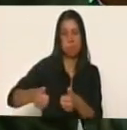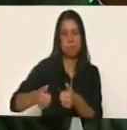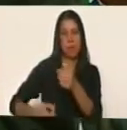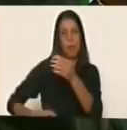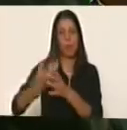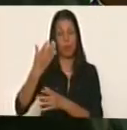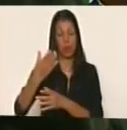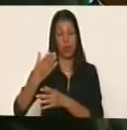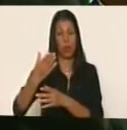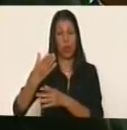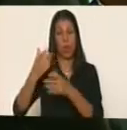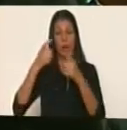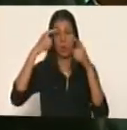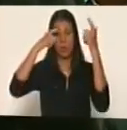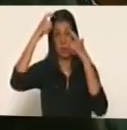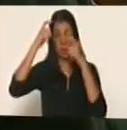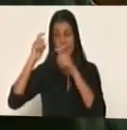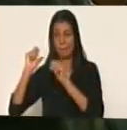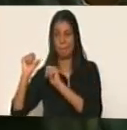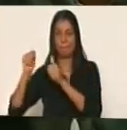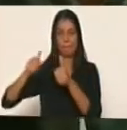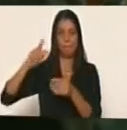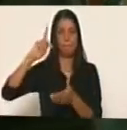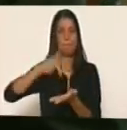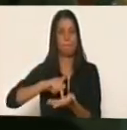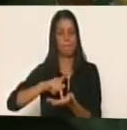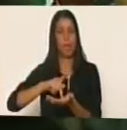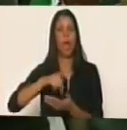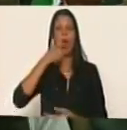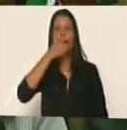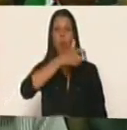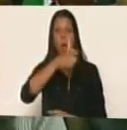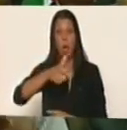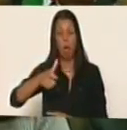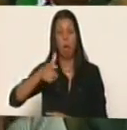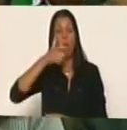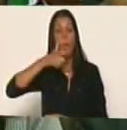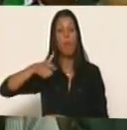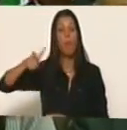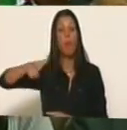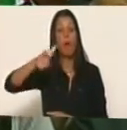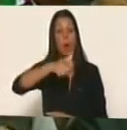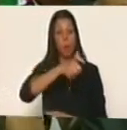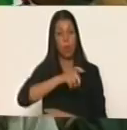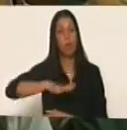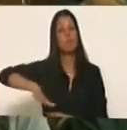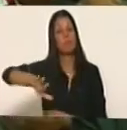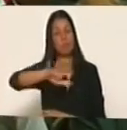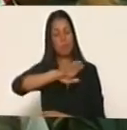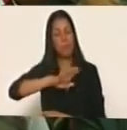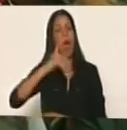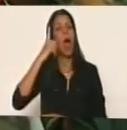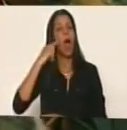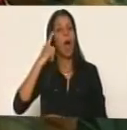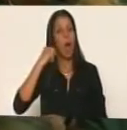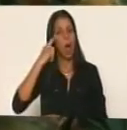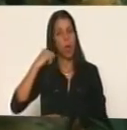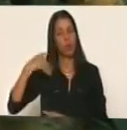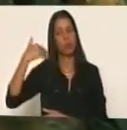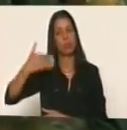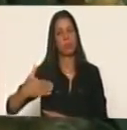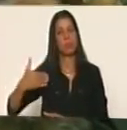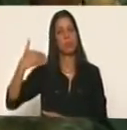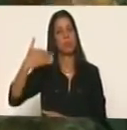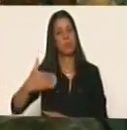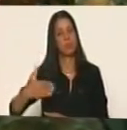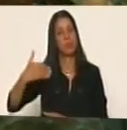al gobierno específicamente, los venezolanos y las venezolanas nos acostumbramos a lo que después se denominó